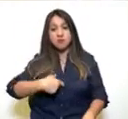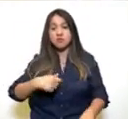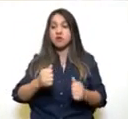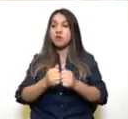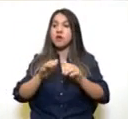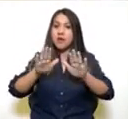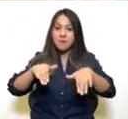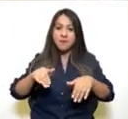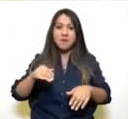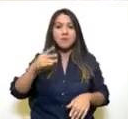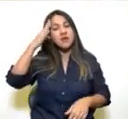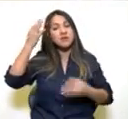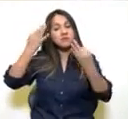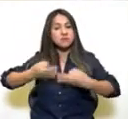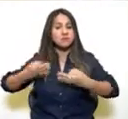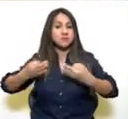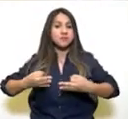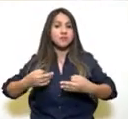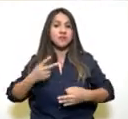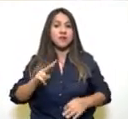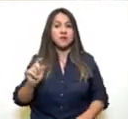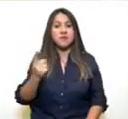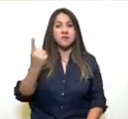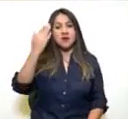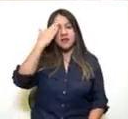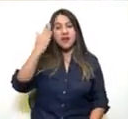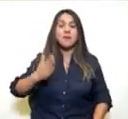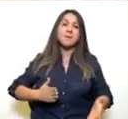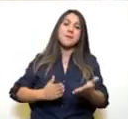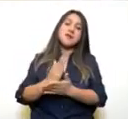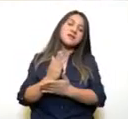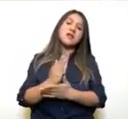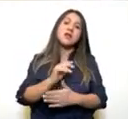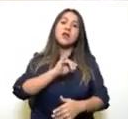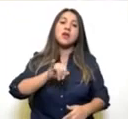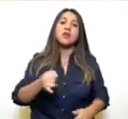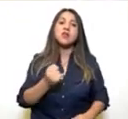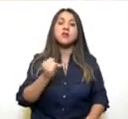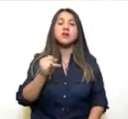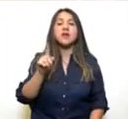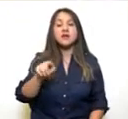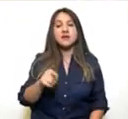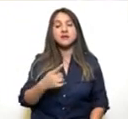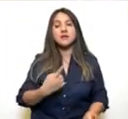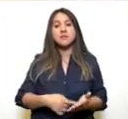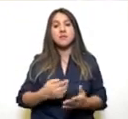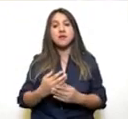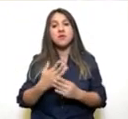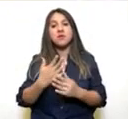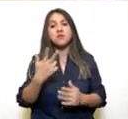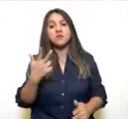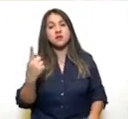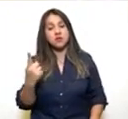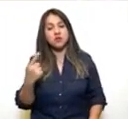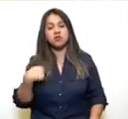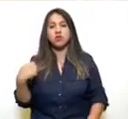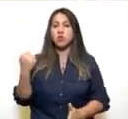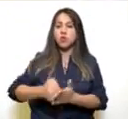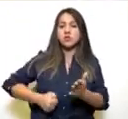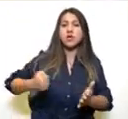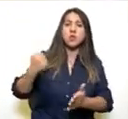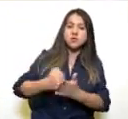mismas convicciones desde el día que entré a militar a la js en el año 1981 luche